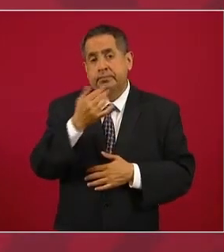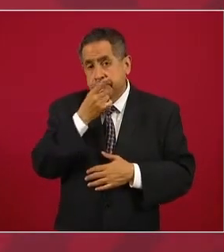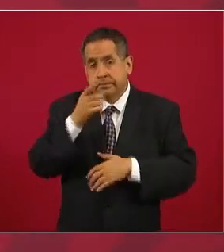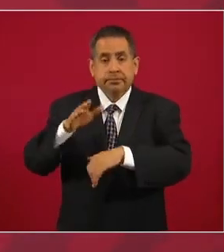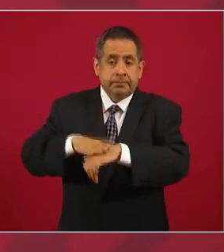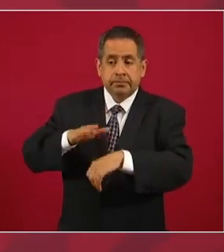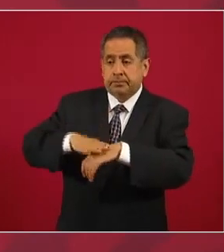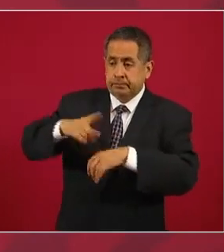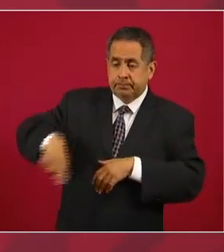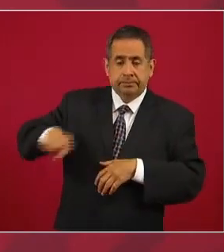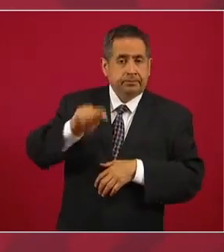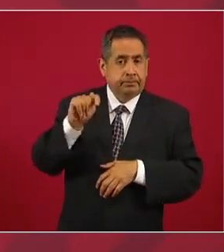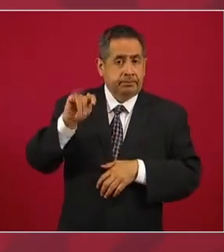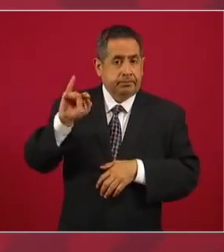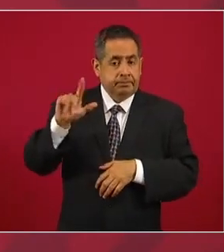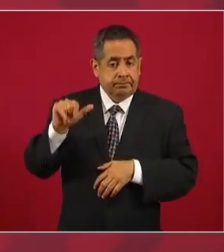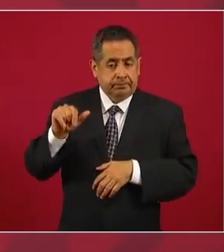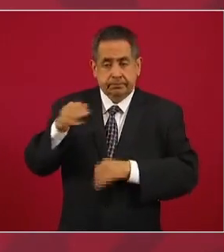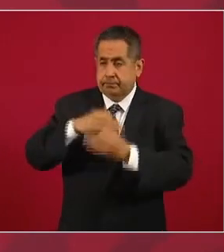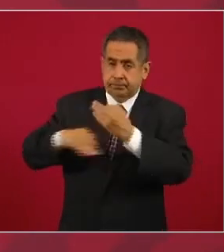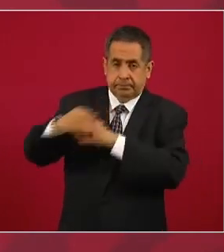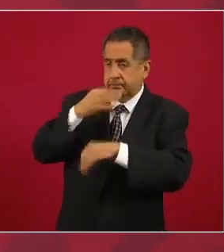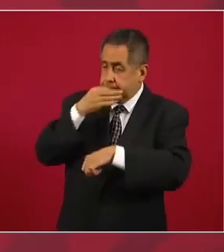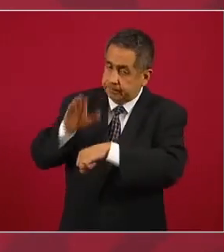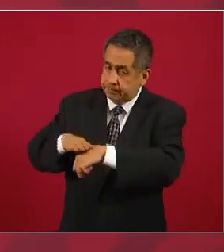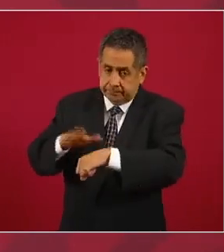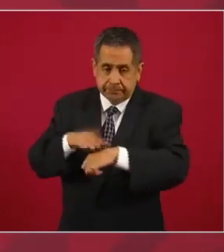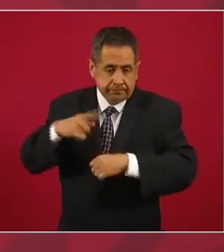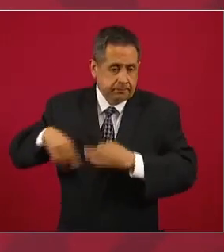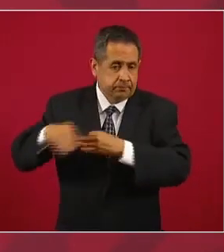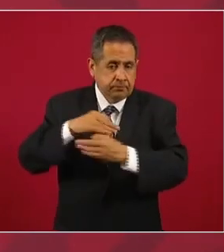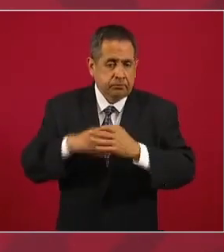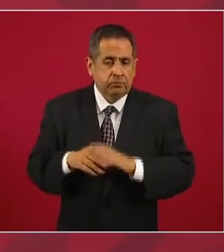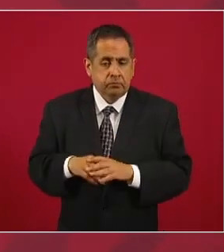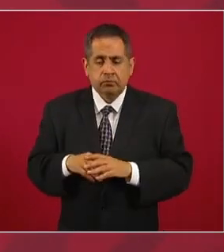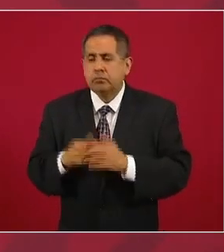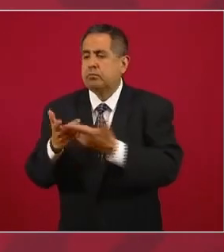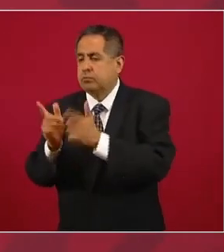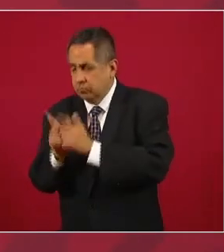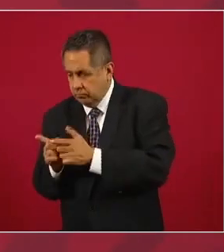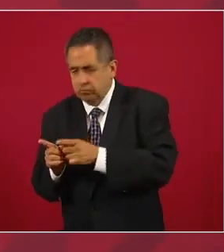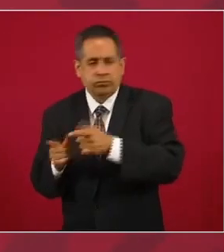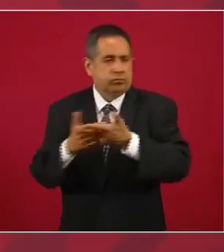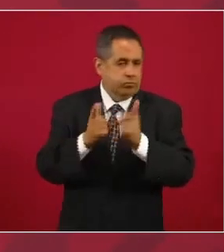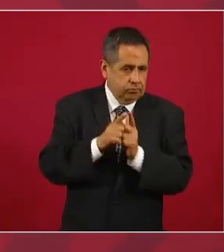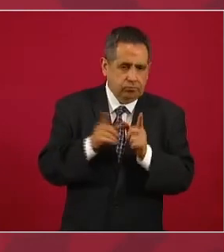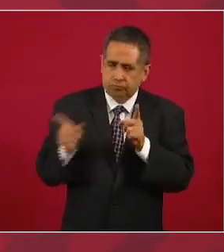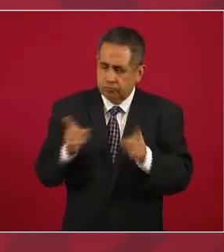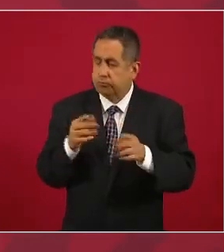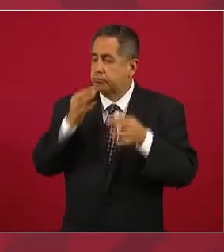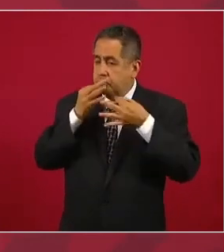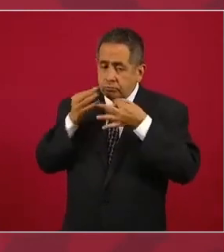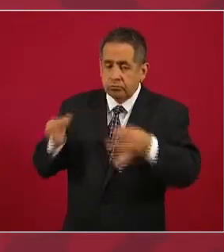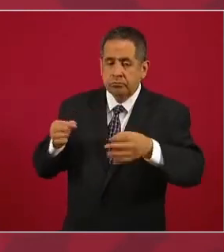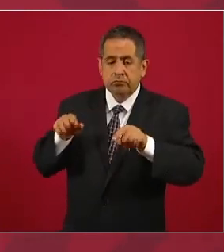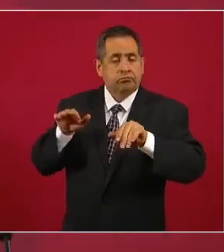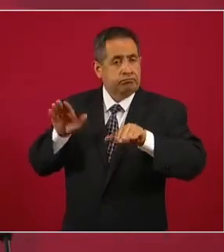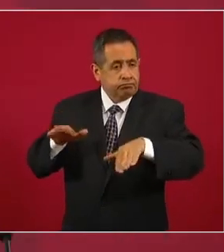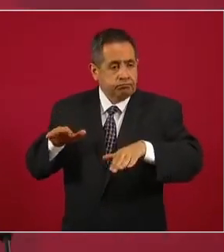la gente de Tila, a todos, de un grupo y del otro, que